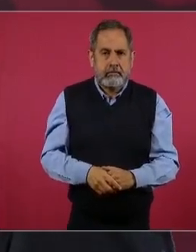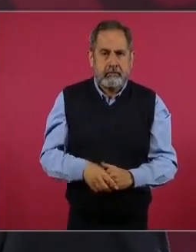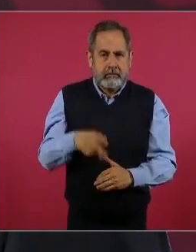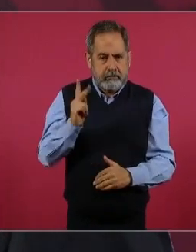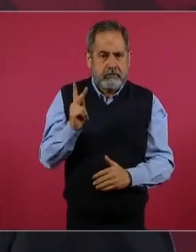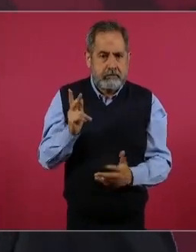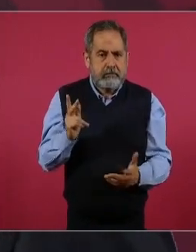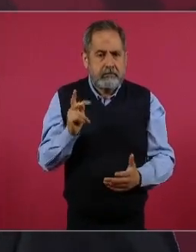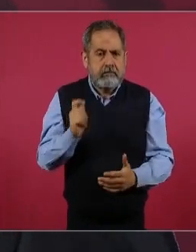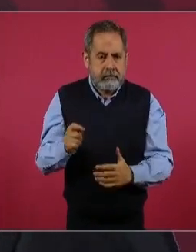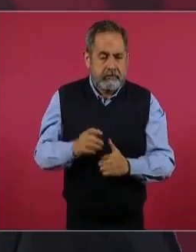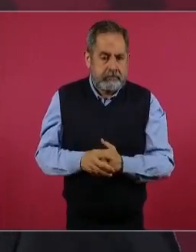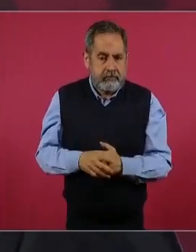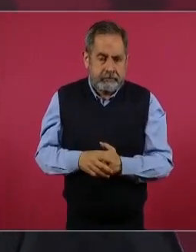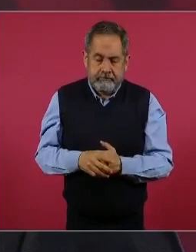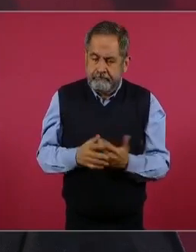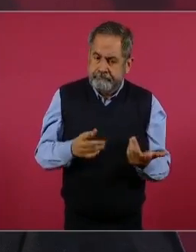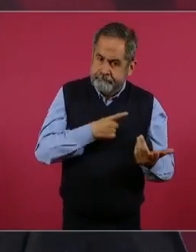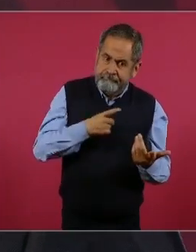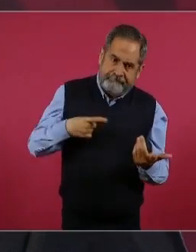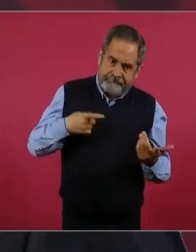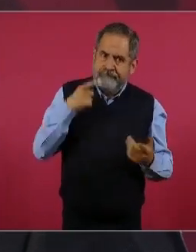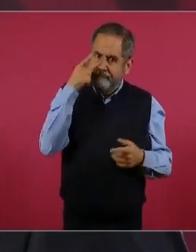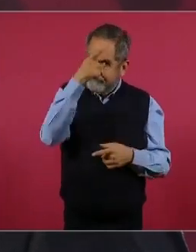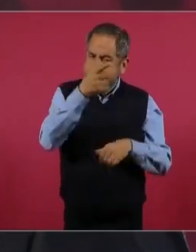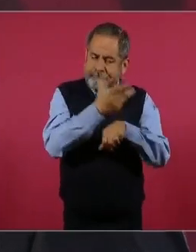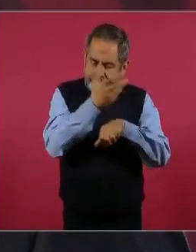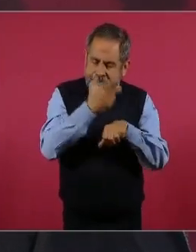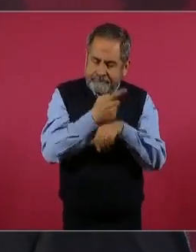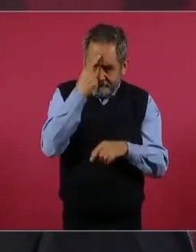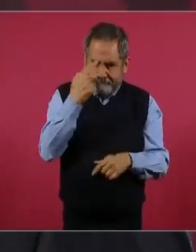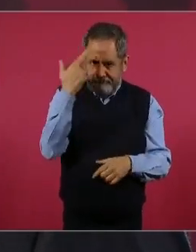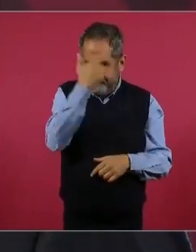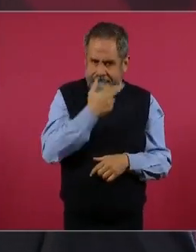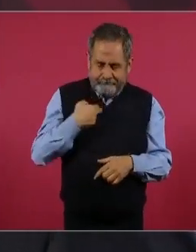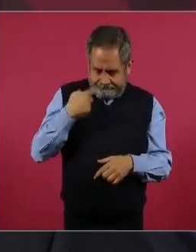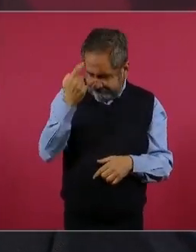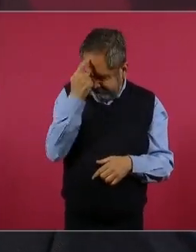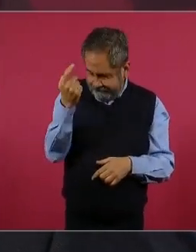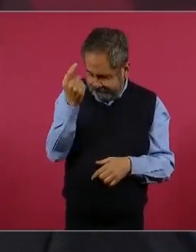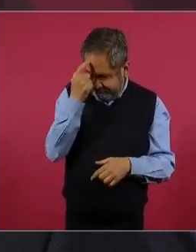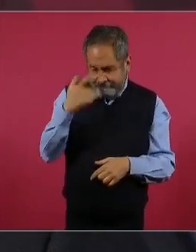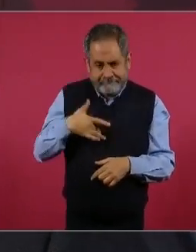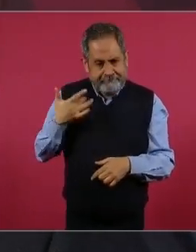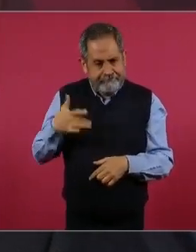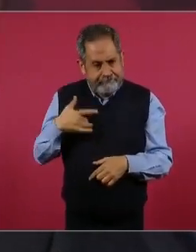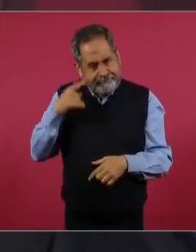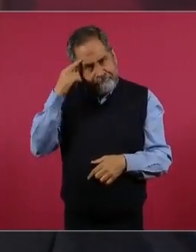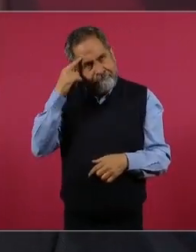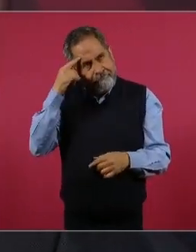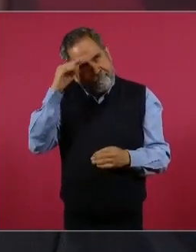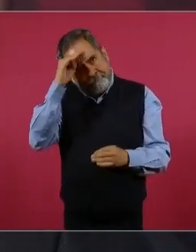Pero sí amerita una reflexión